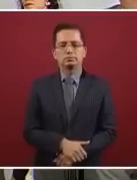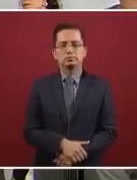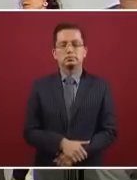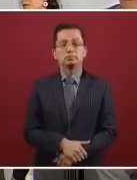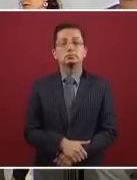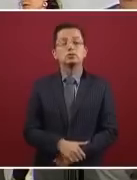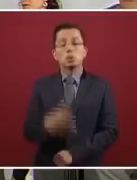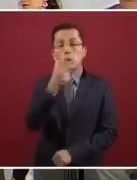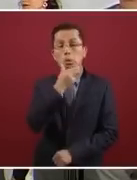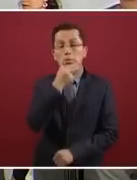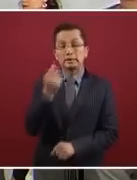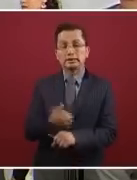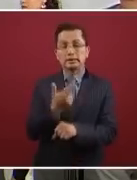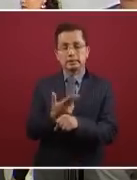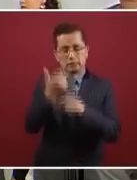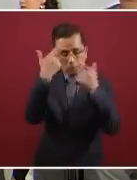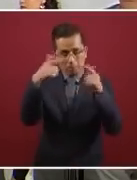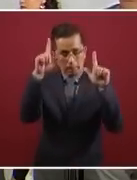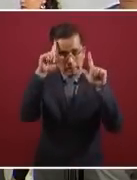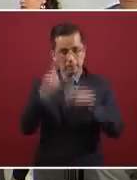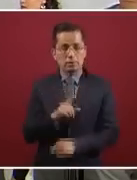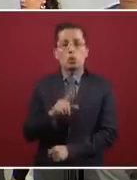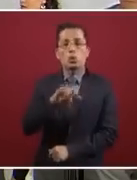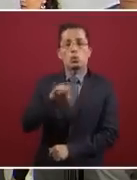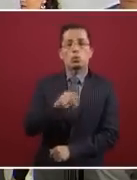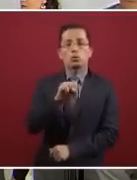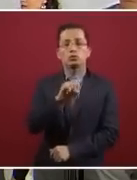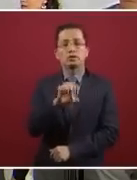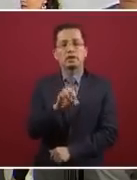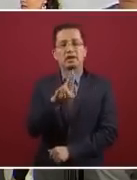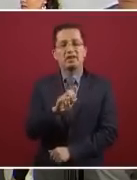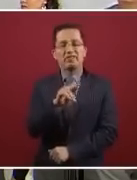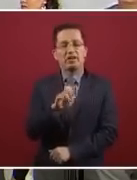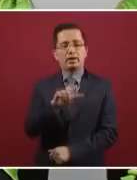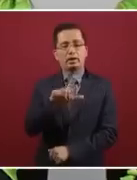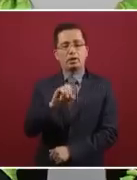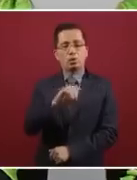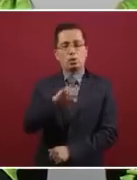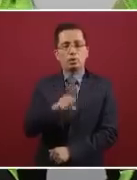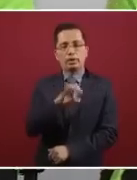El secretario de Marina, almirante José Rafael Ojeda Durán.